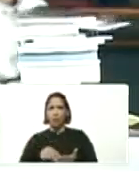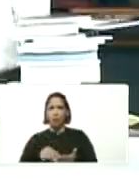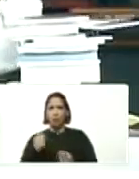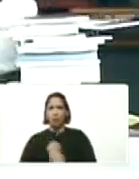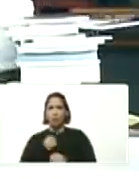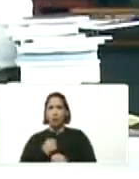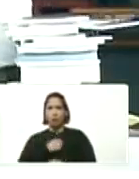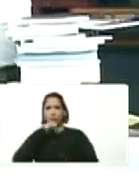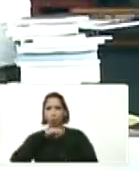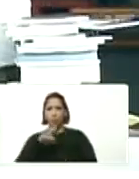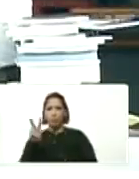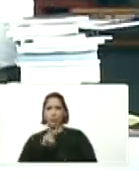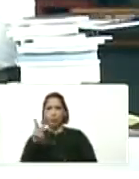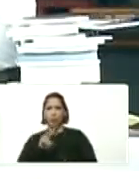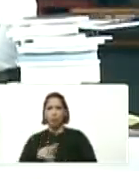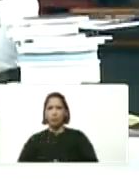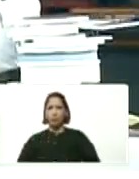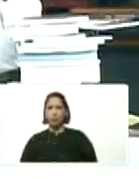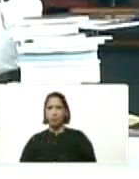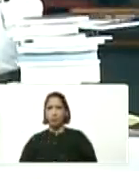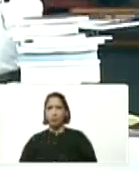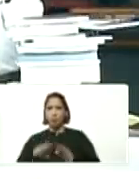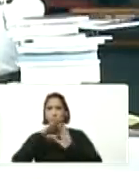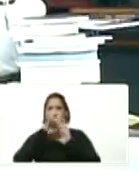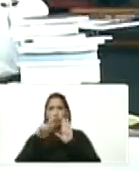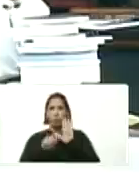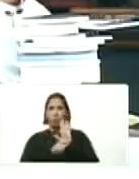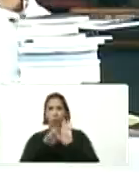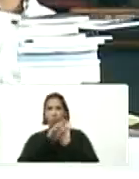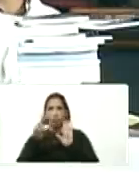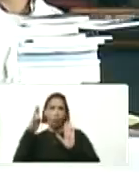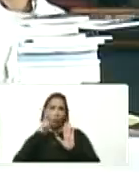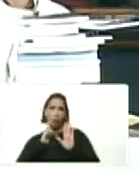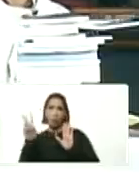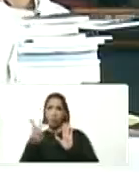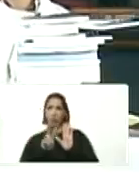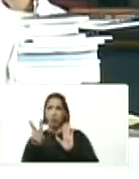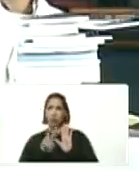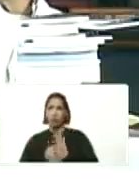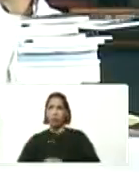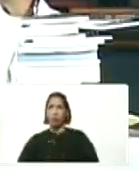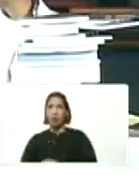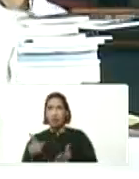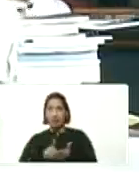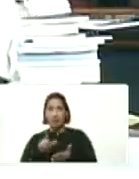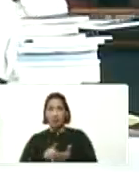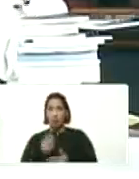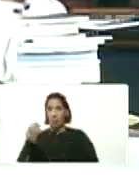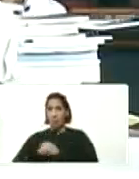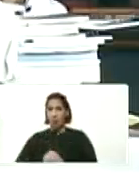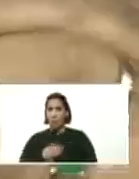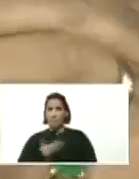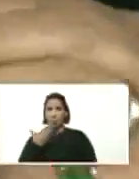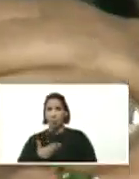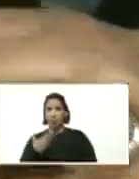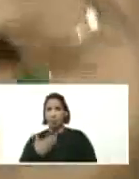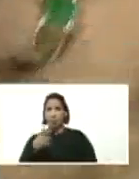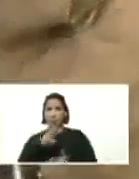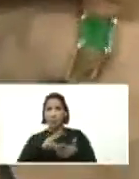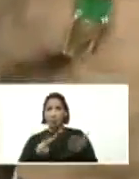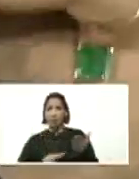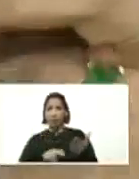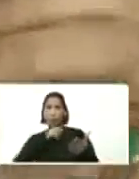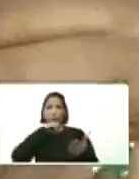Venezuela, la Constitución de la República Bolivariana de Venezuela, el libro más editado y más leído de